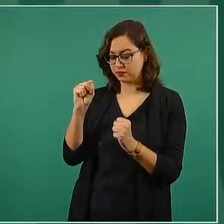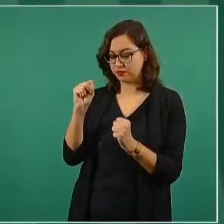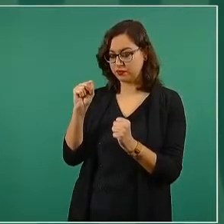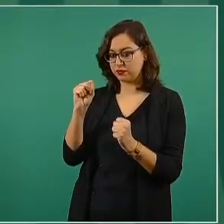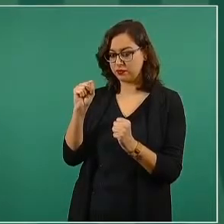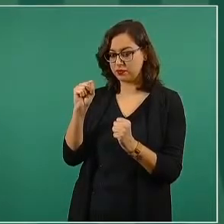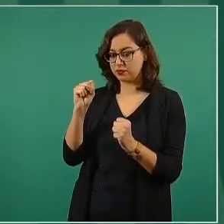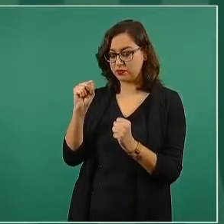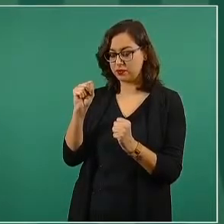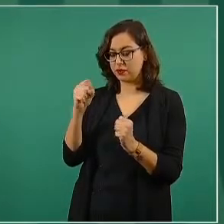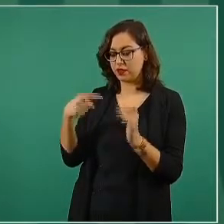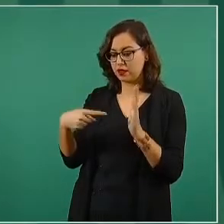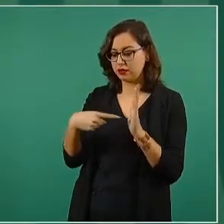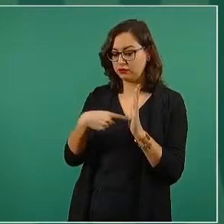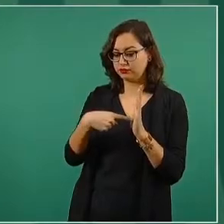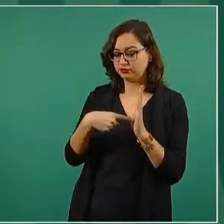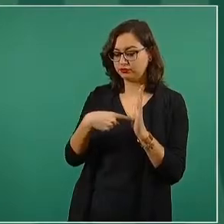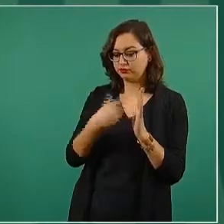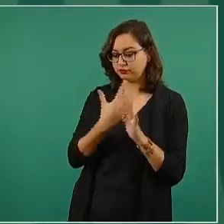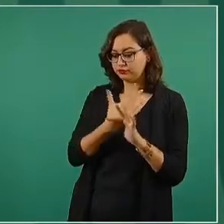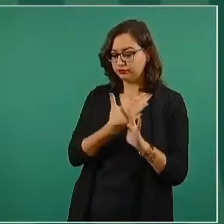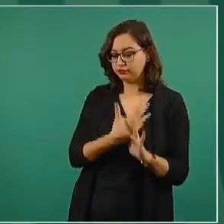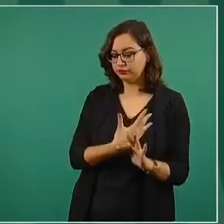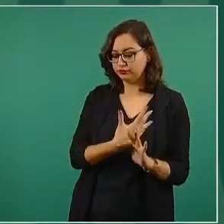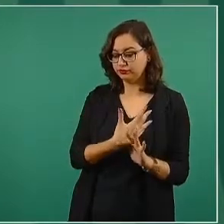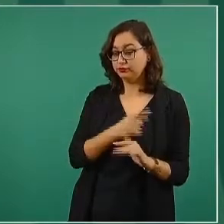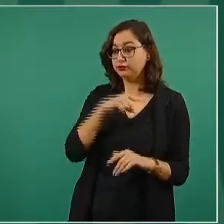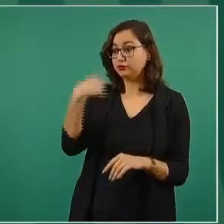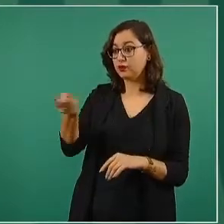el fiscal deja